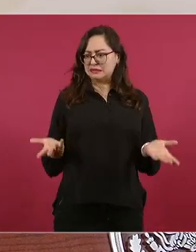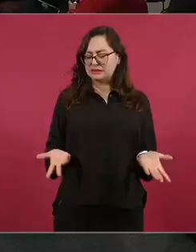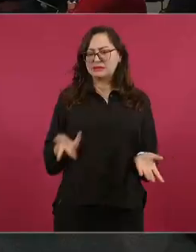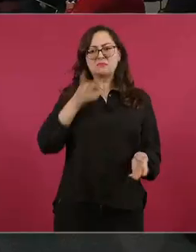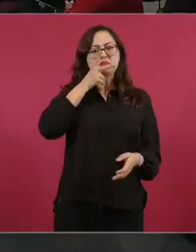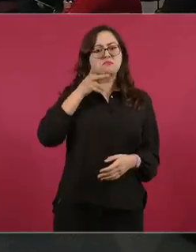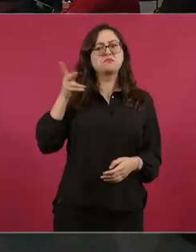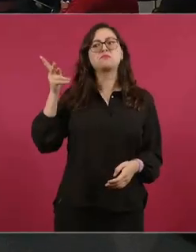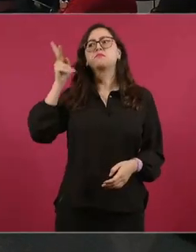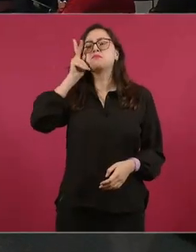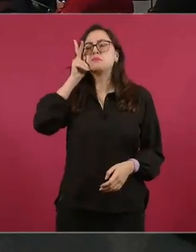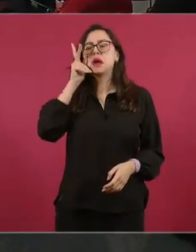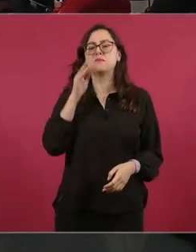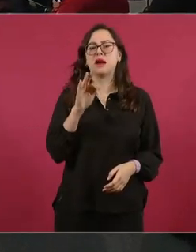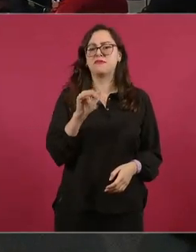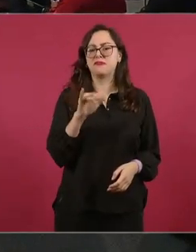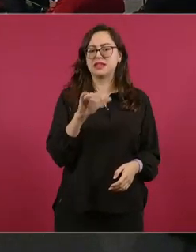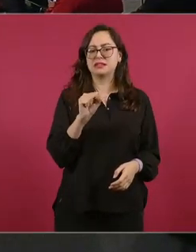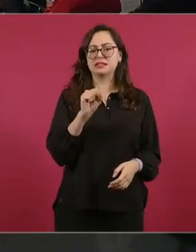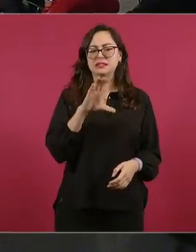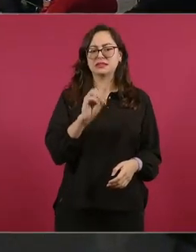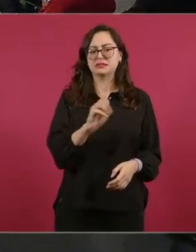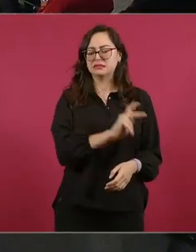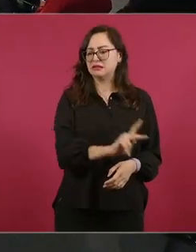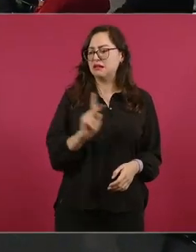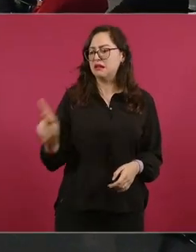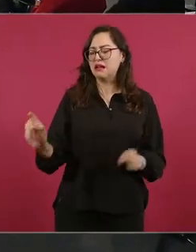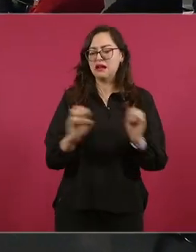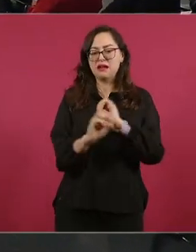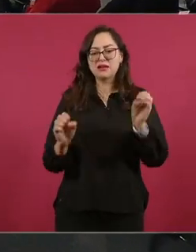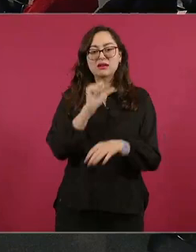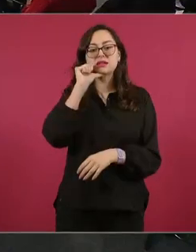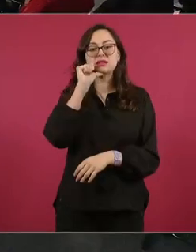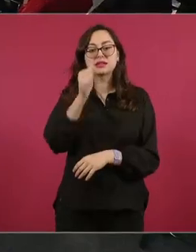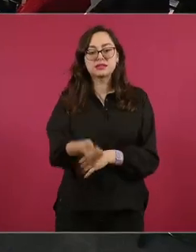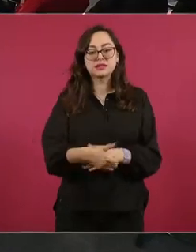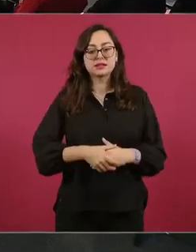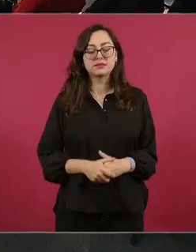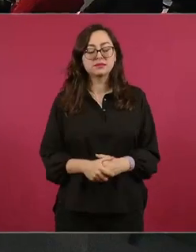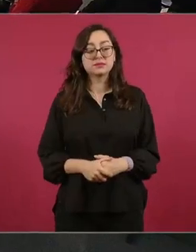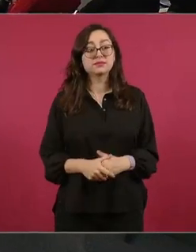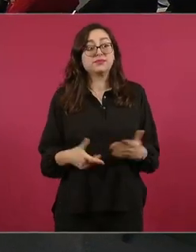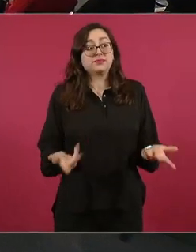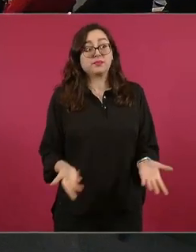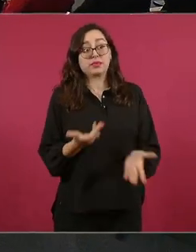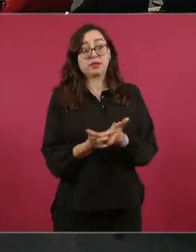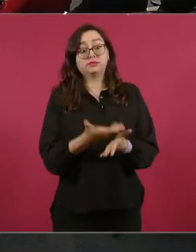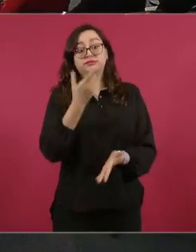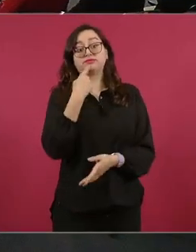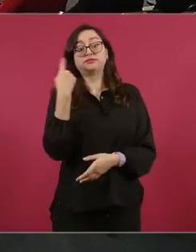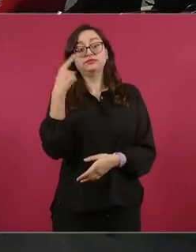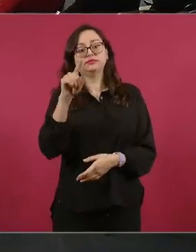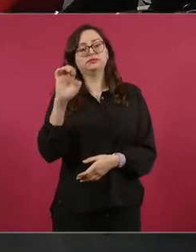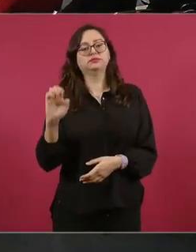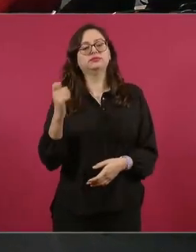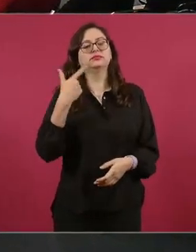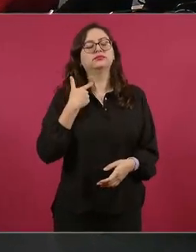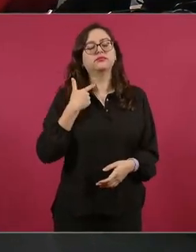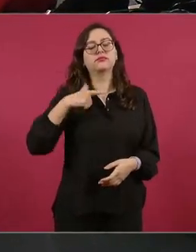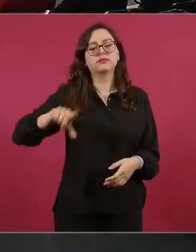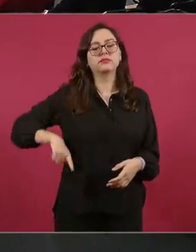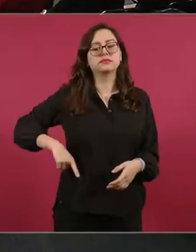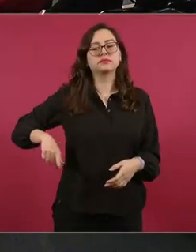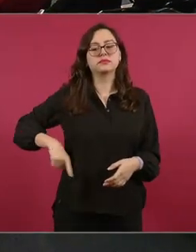Papa Francisco. En el caso de los militares, si se lleva a cabo esta, o si se presenta esta denuncia en contra del exfuncionario y del